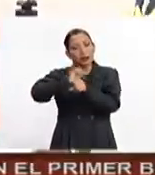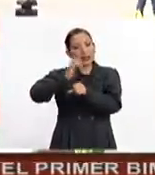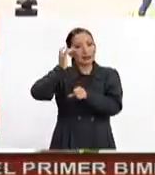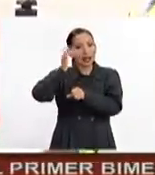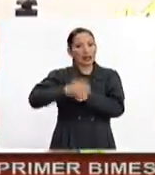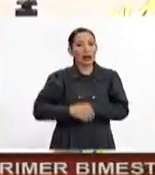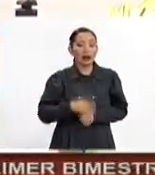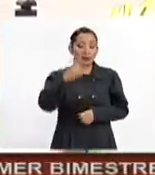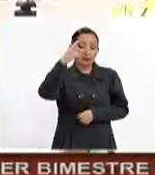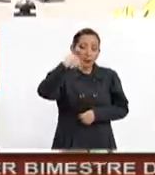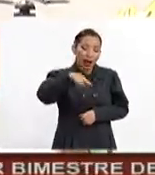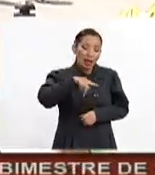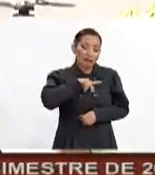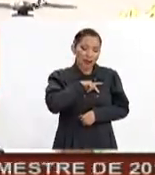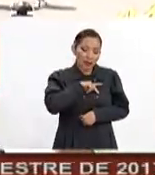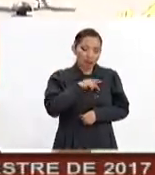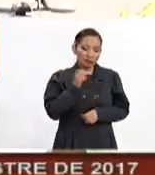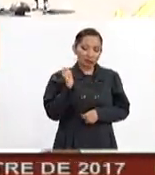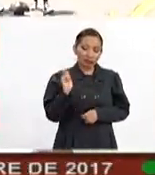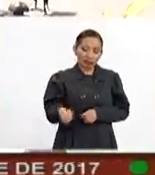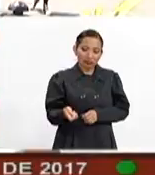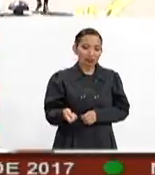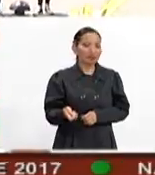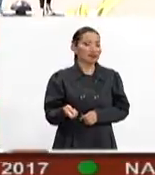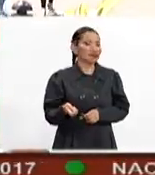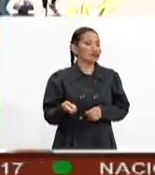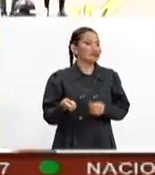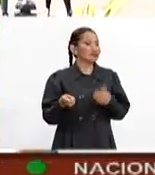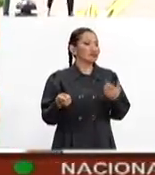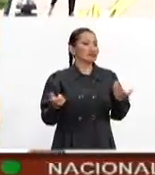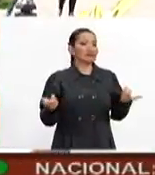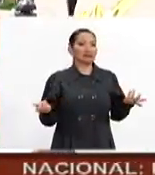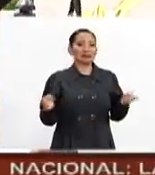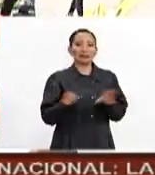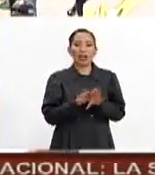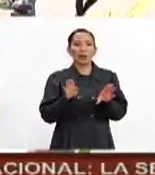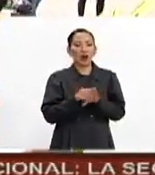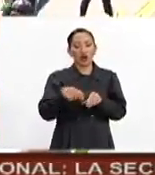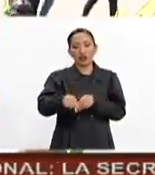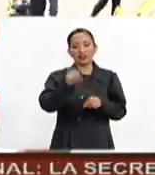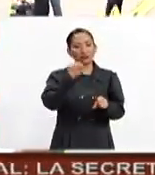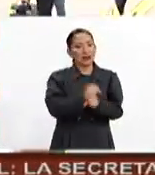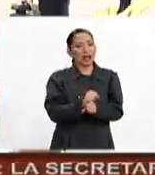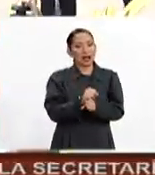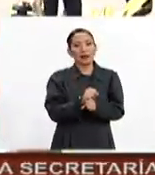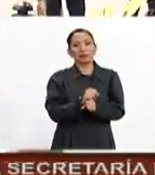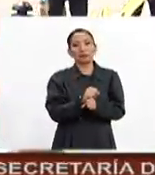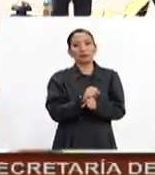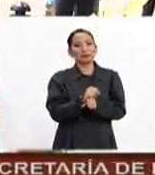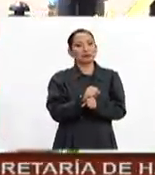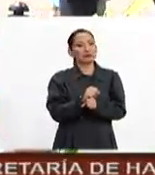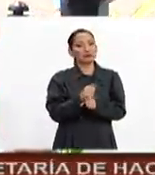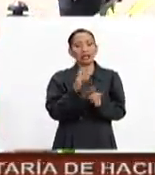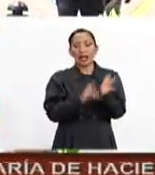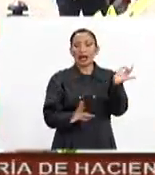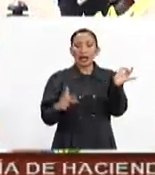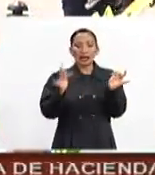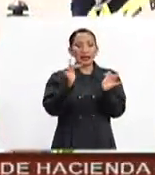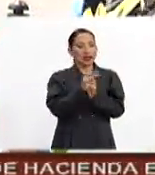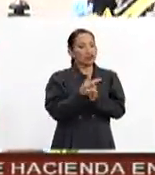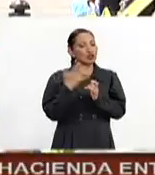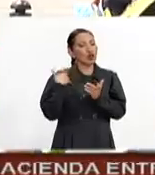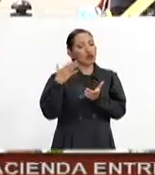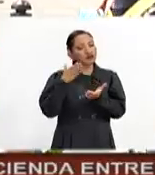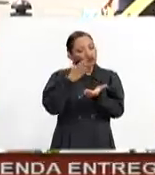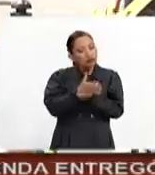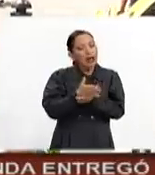Santa. Para mí significa pues en la semana en que Jesucristo